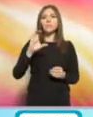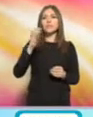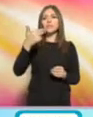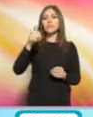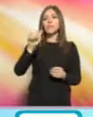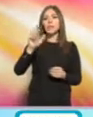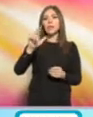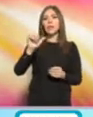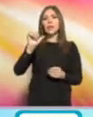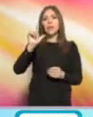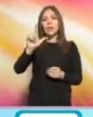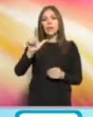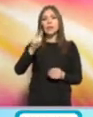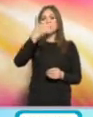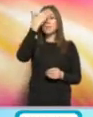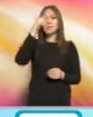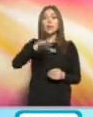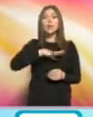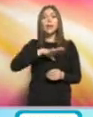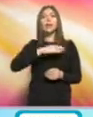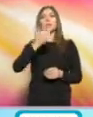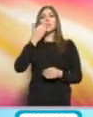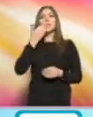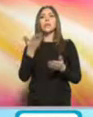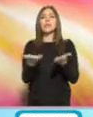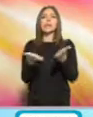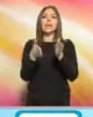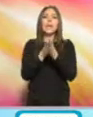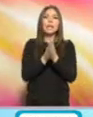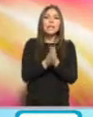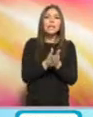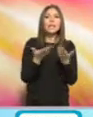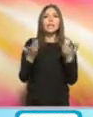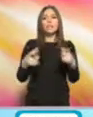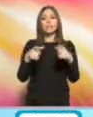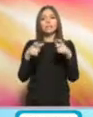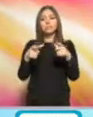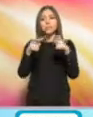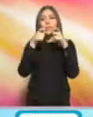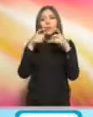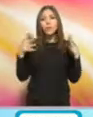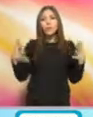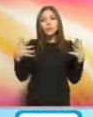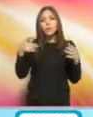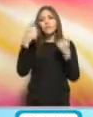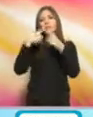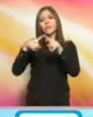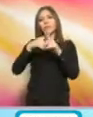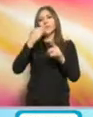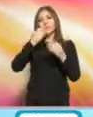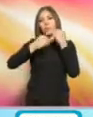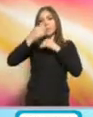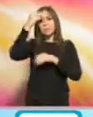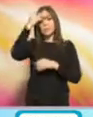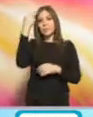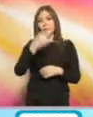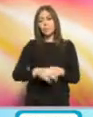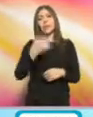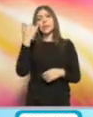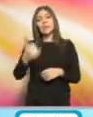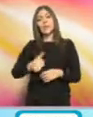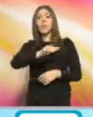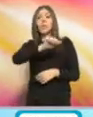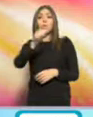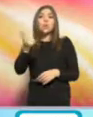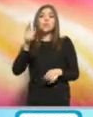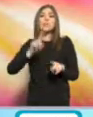sé si hay ahí. Pero hay gorditas, hay quesadillas. Hay de todo. Comida mexicana. Y bueno, para las que no les guste, ahora